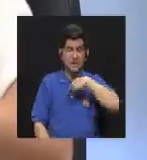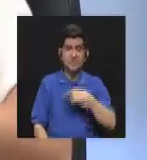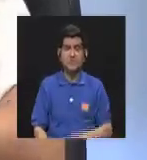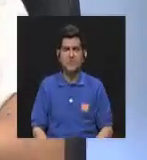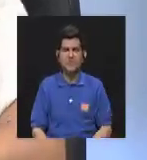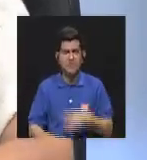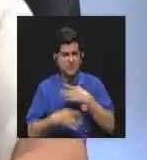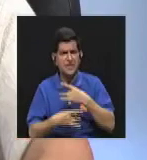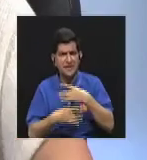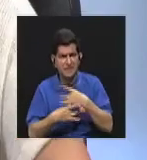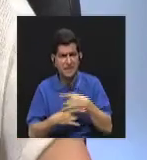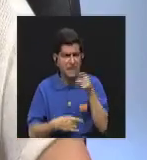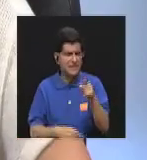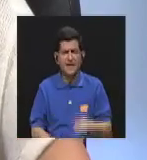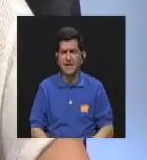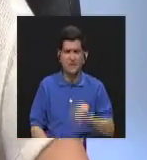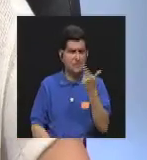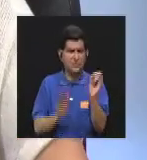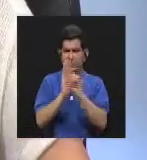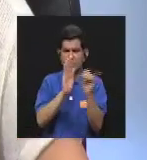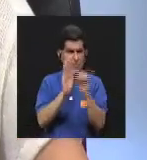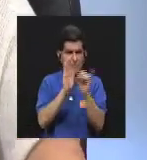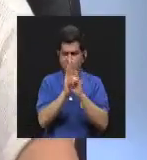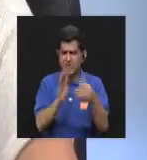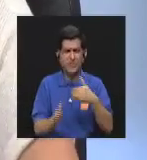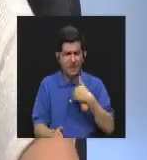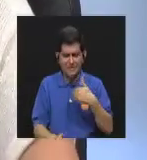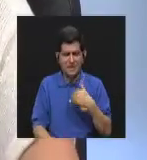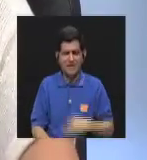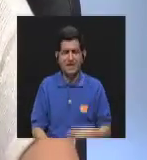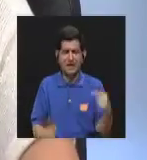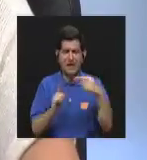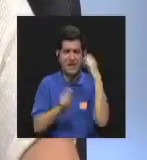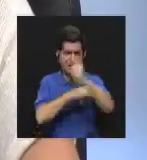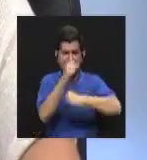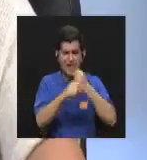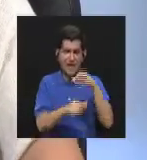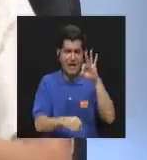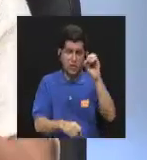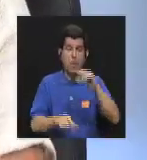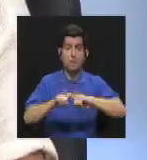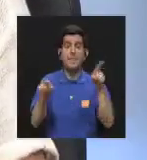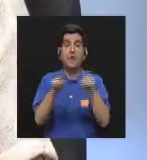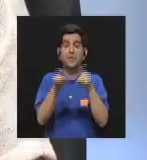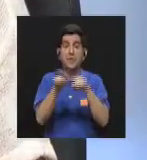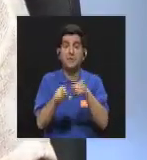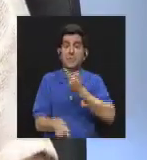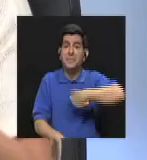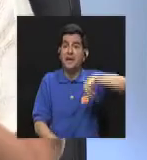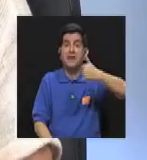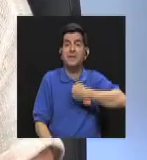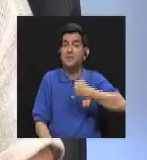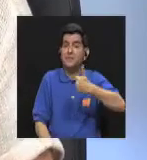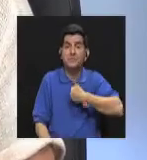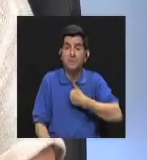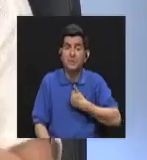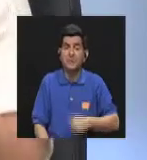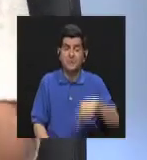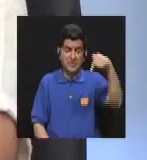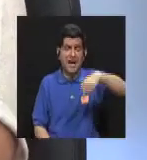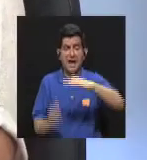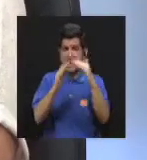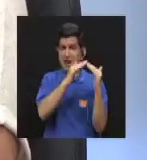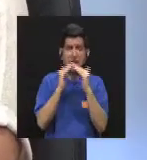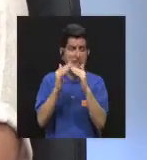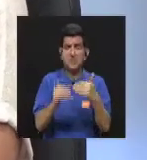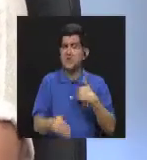el hecho de que no tenían cédula en los 90, hasta hace poco no tenían documento de identidad, sino que inclusive nosotros mismos en el gran área metropolitana